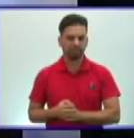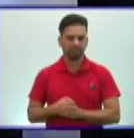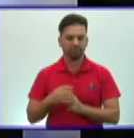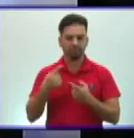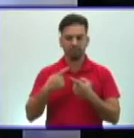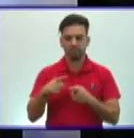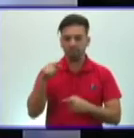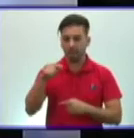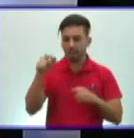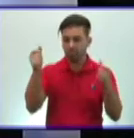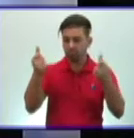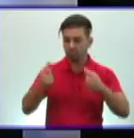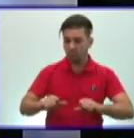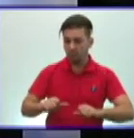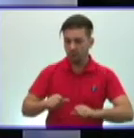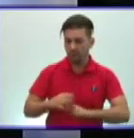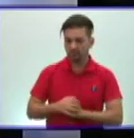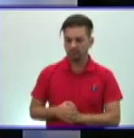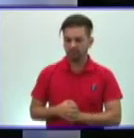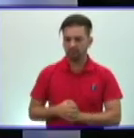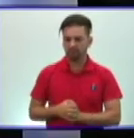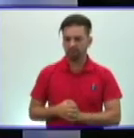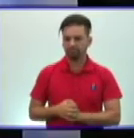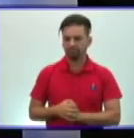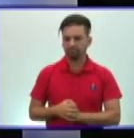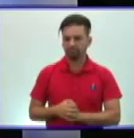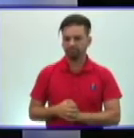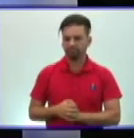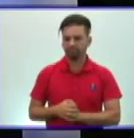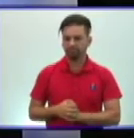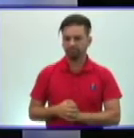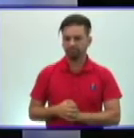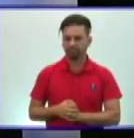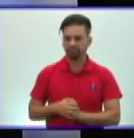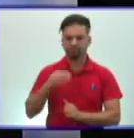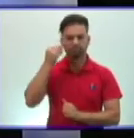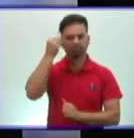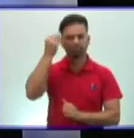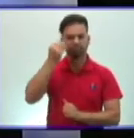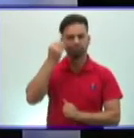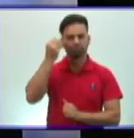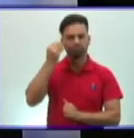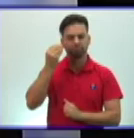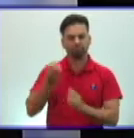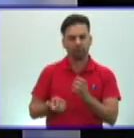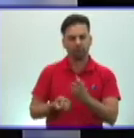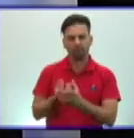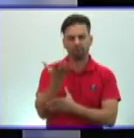violencia sencillamente tiene su fundamento histórico. La